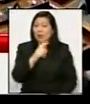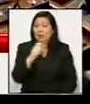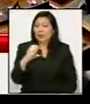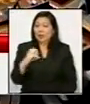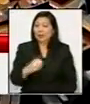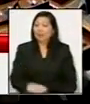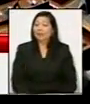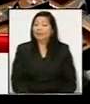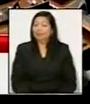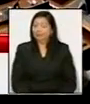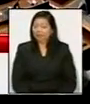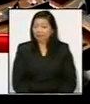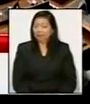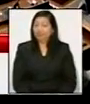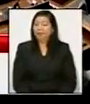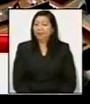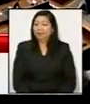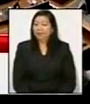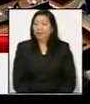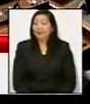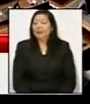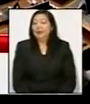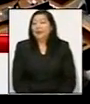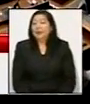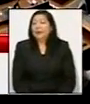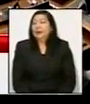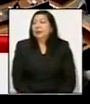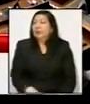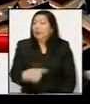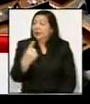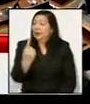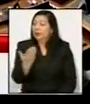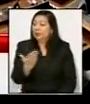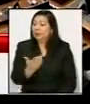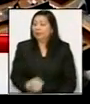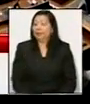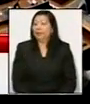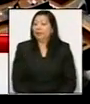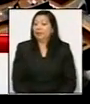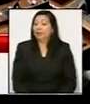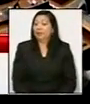gracias presidenta en primer lugar